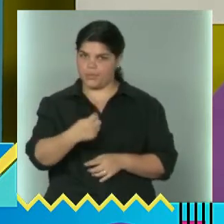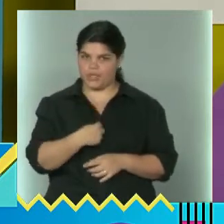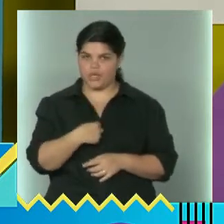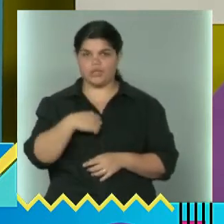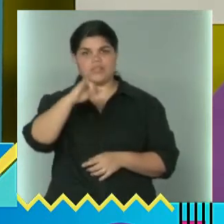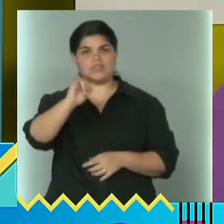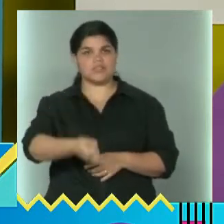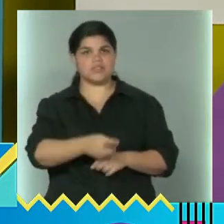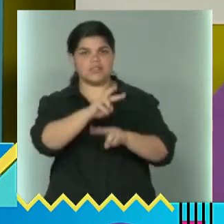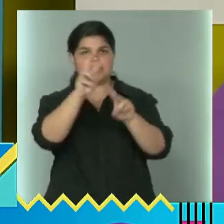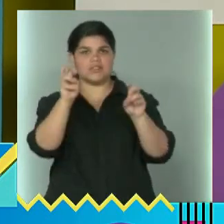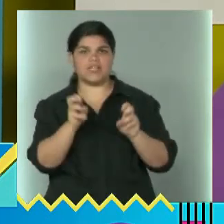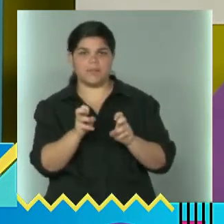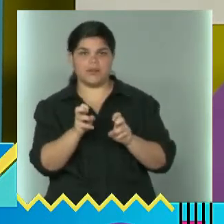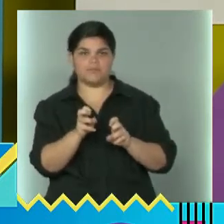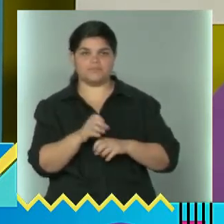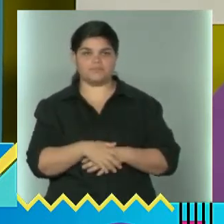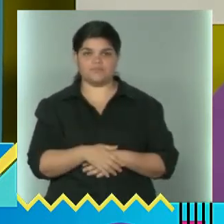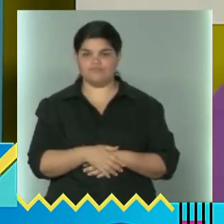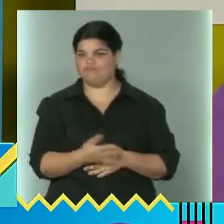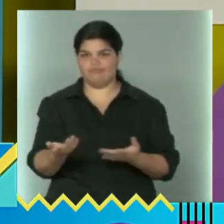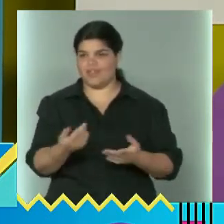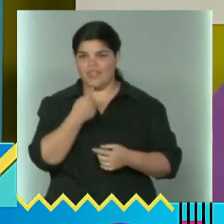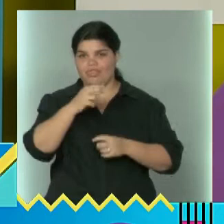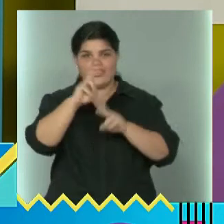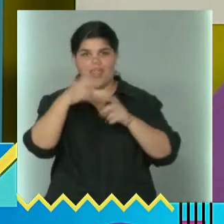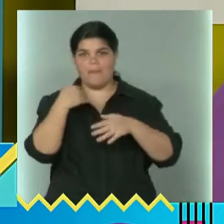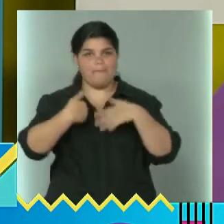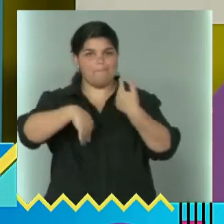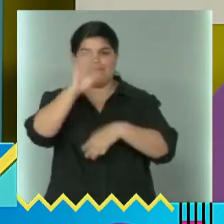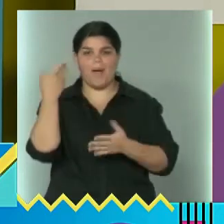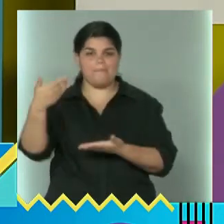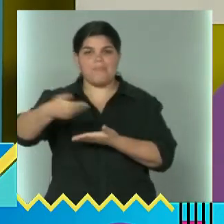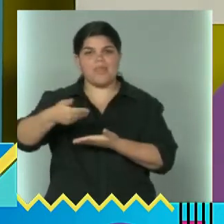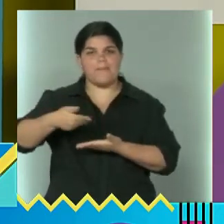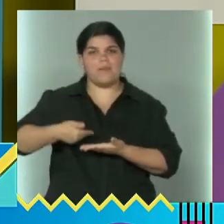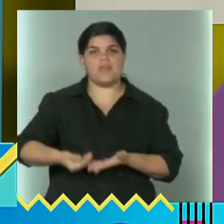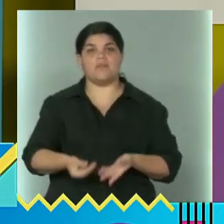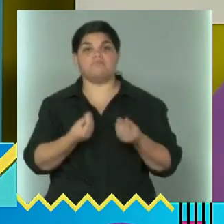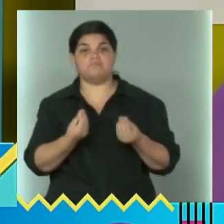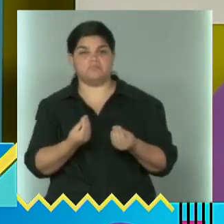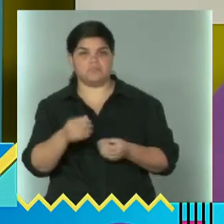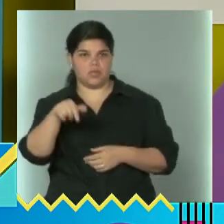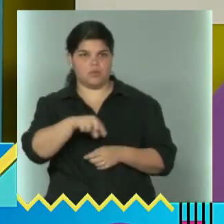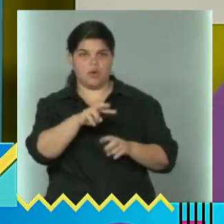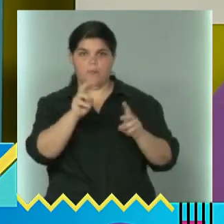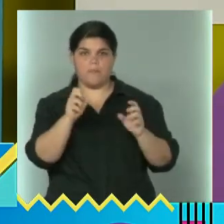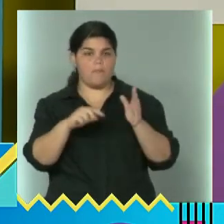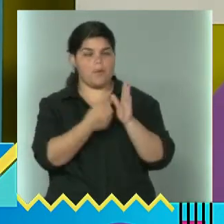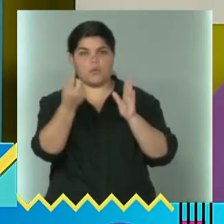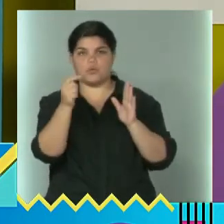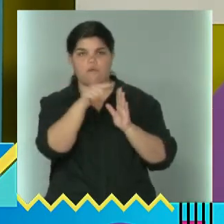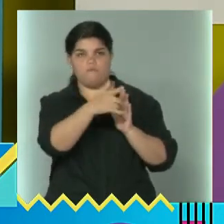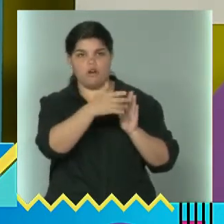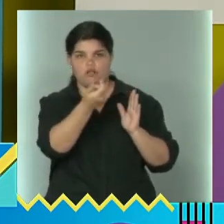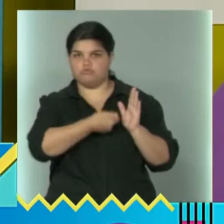son los temas que más se consultan, sí, los que generan más demanda, quería quedarme en un punto que vos dijiste, Juli, que tiene que